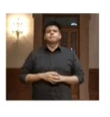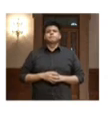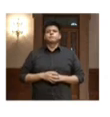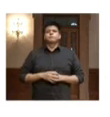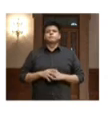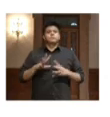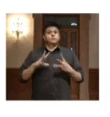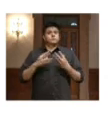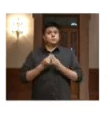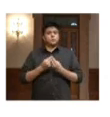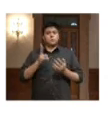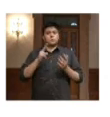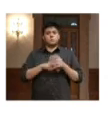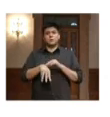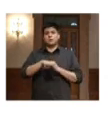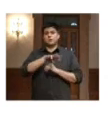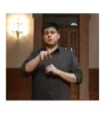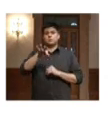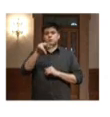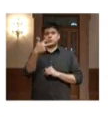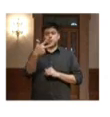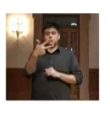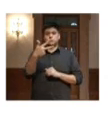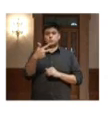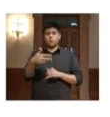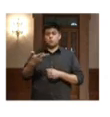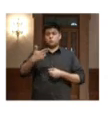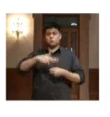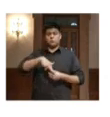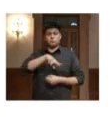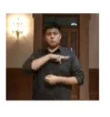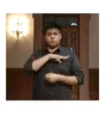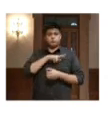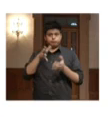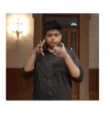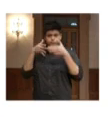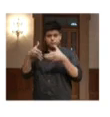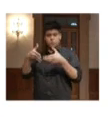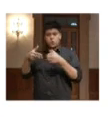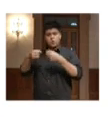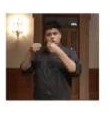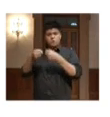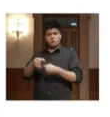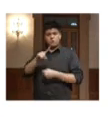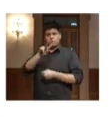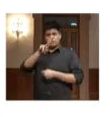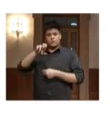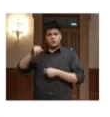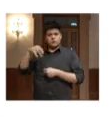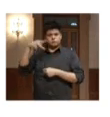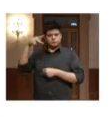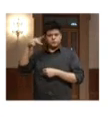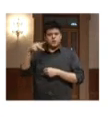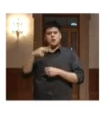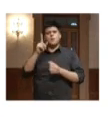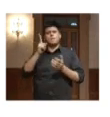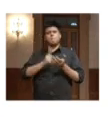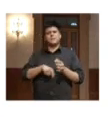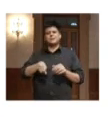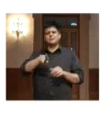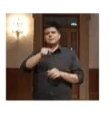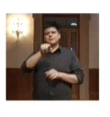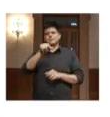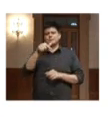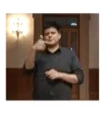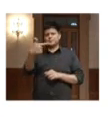los totales 2.348 por hospitales privados, y los confirmados por el INDRE 1.077